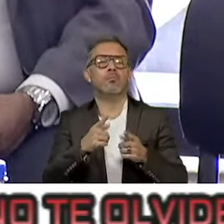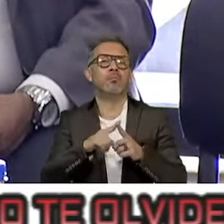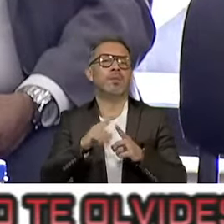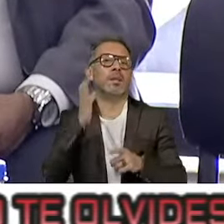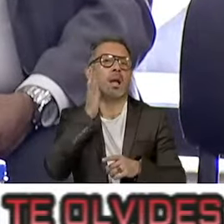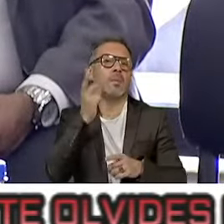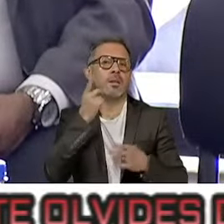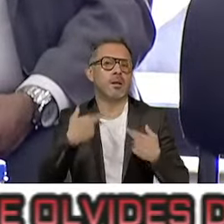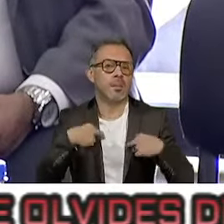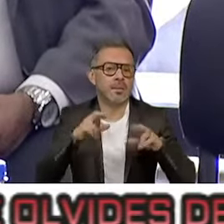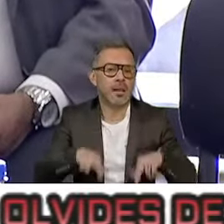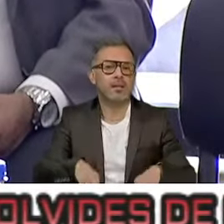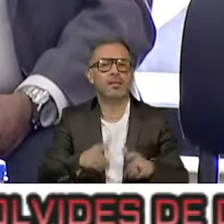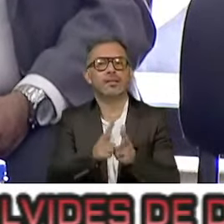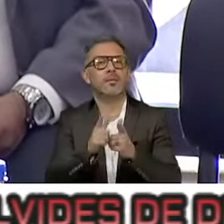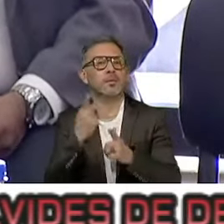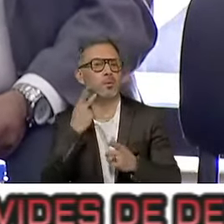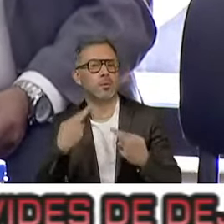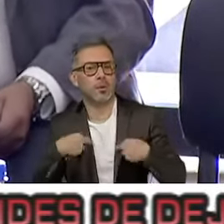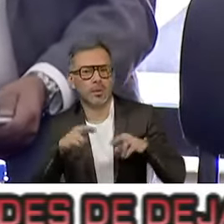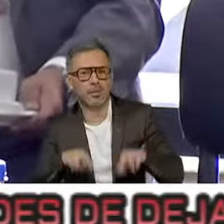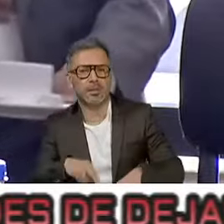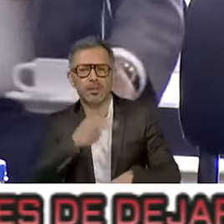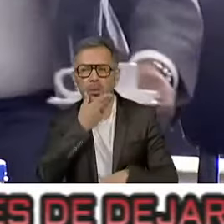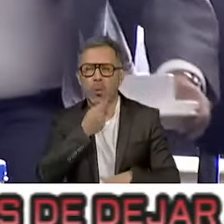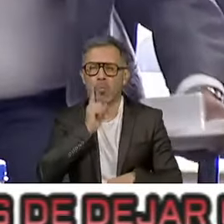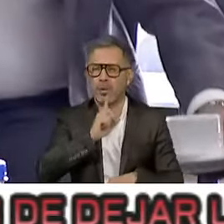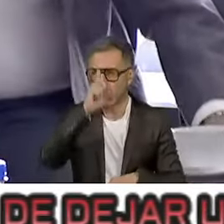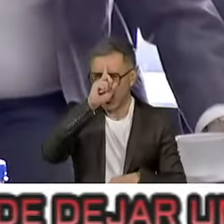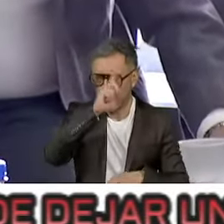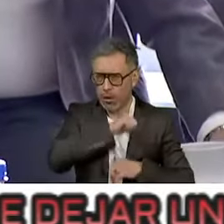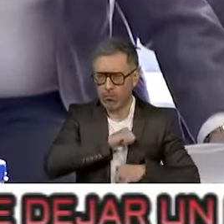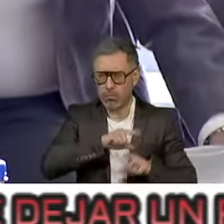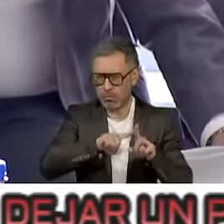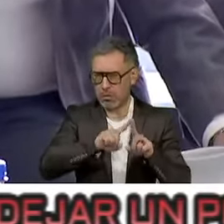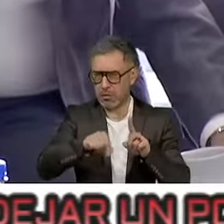los partidos, consejeras, consejeros. Y